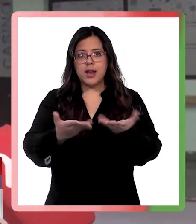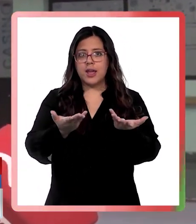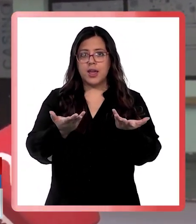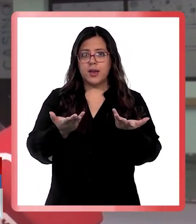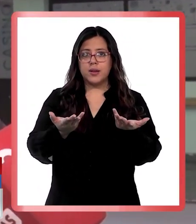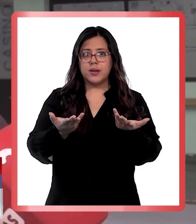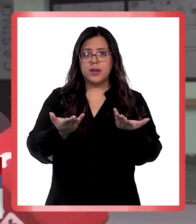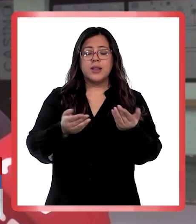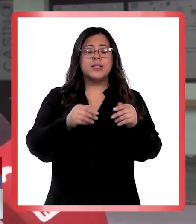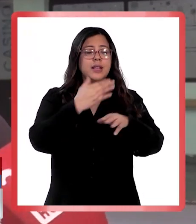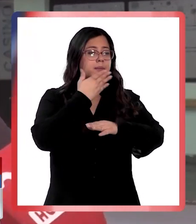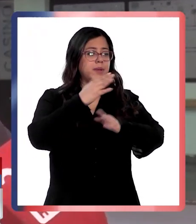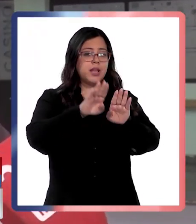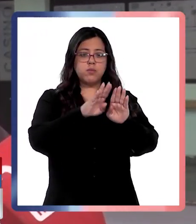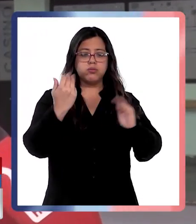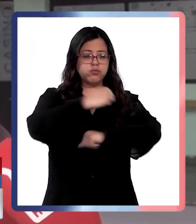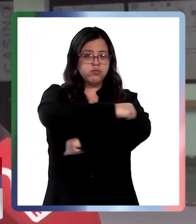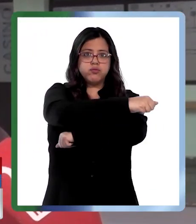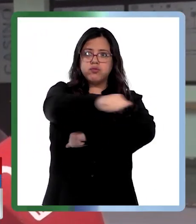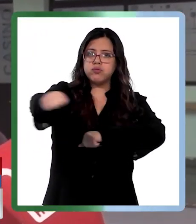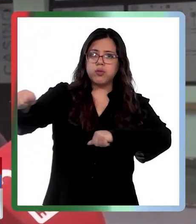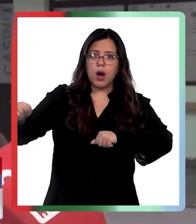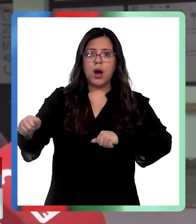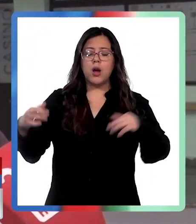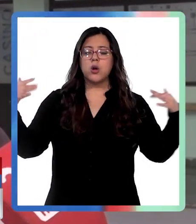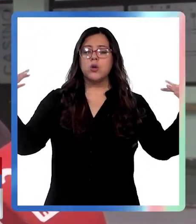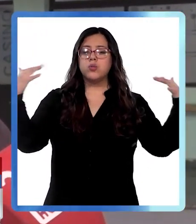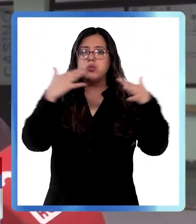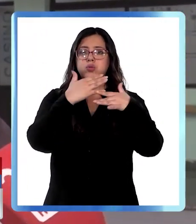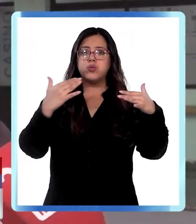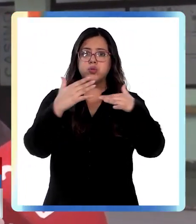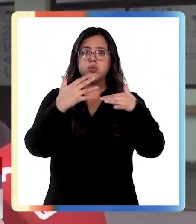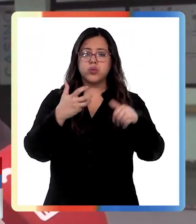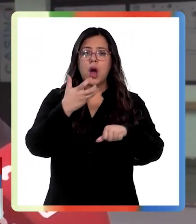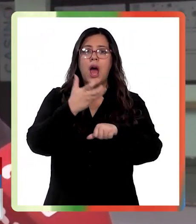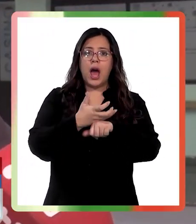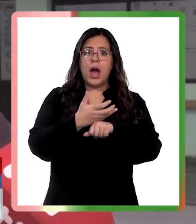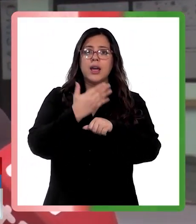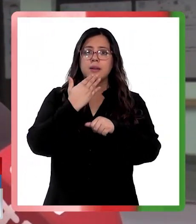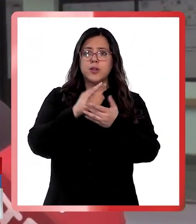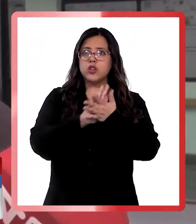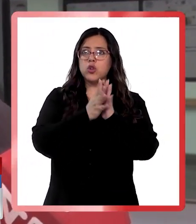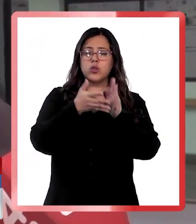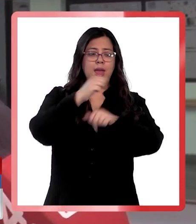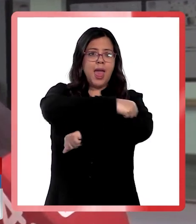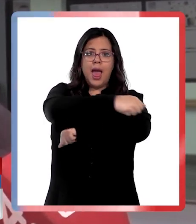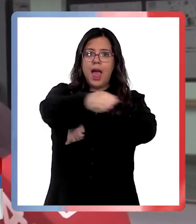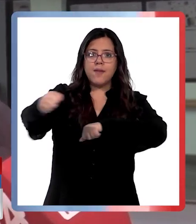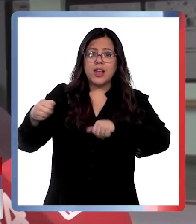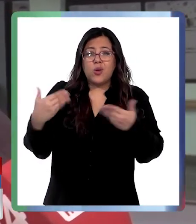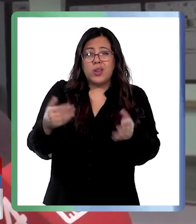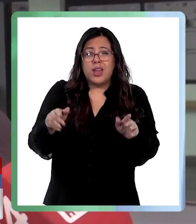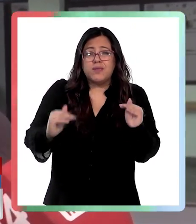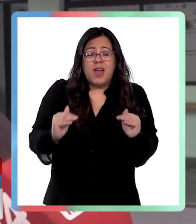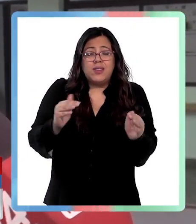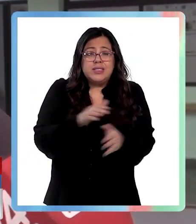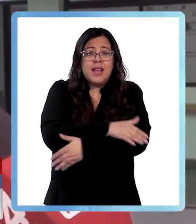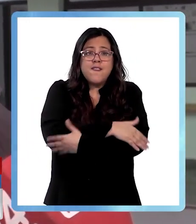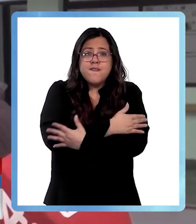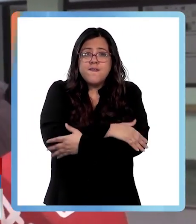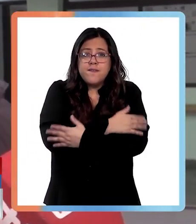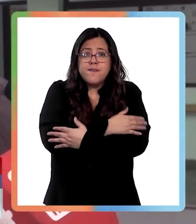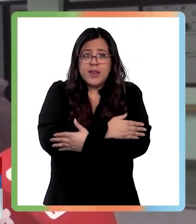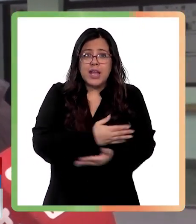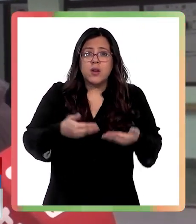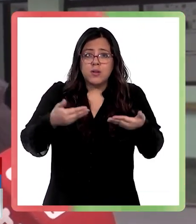de la sala, se airean las salas correspondientes, cada sala tiene sus ventiladores apropiados, las ventanas están abiertas, a pesar del frío